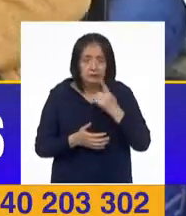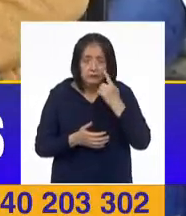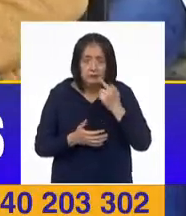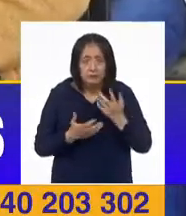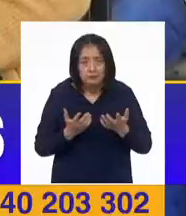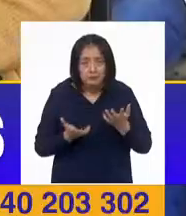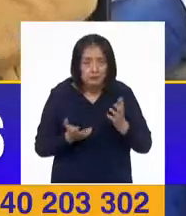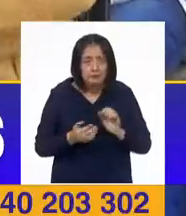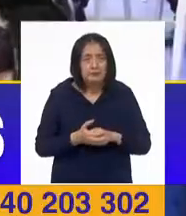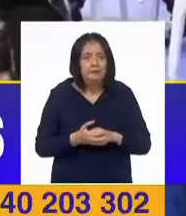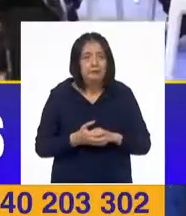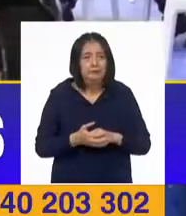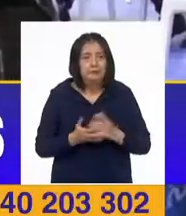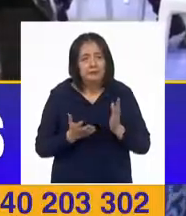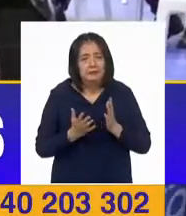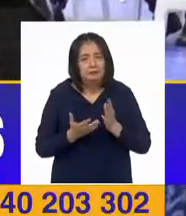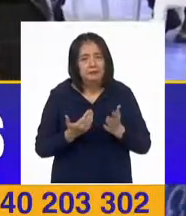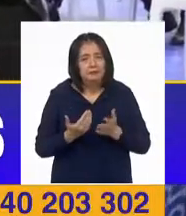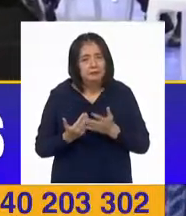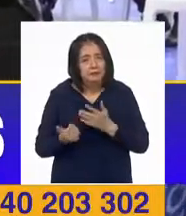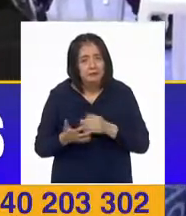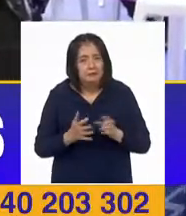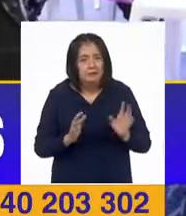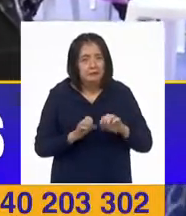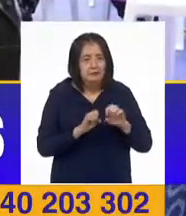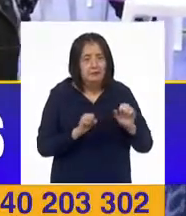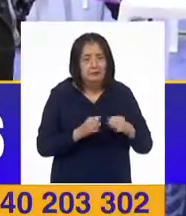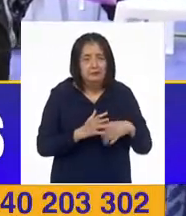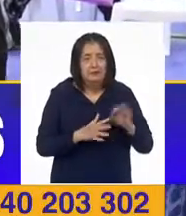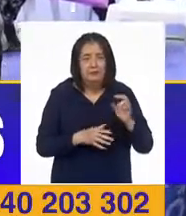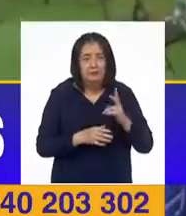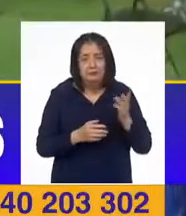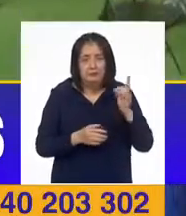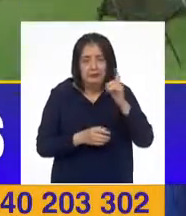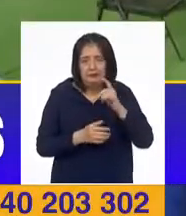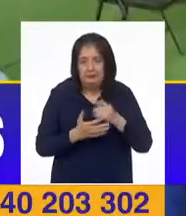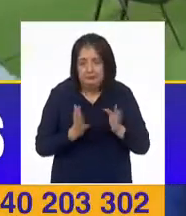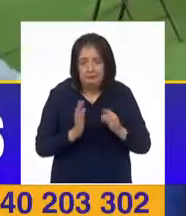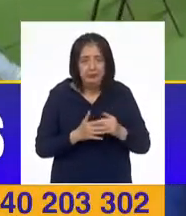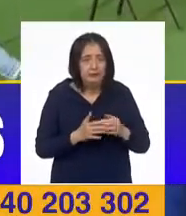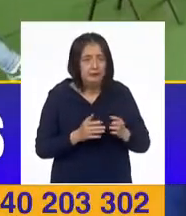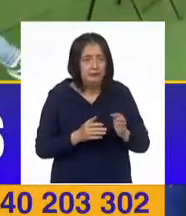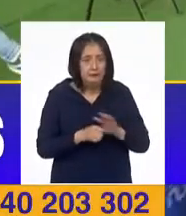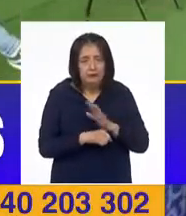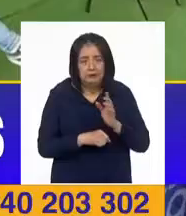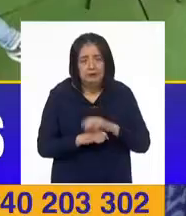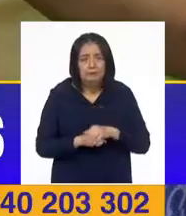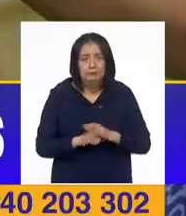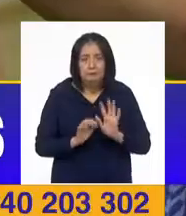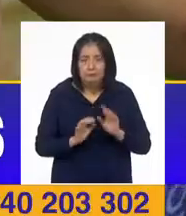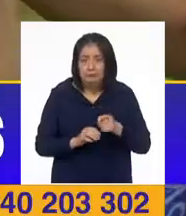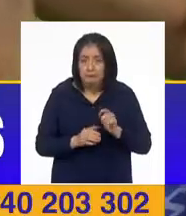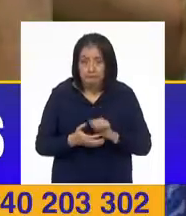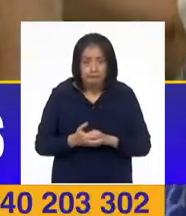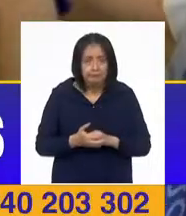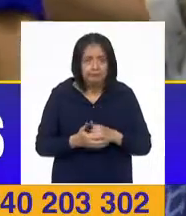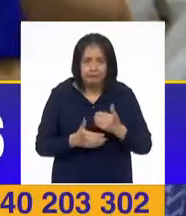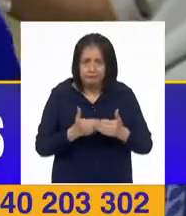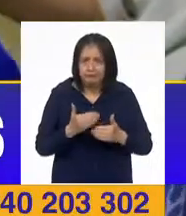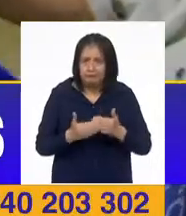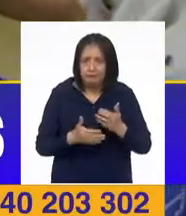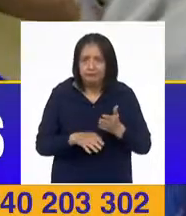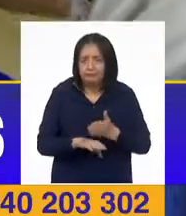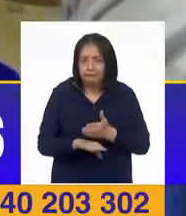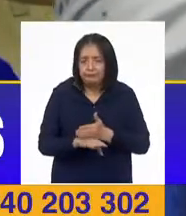más simples, ¿no? Las mujeres tienen un sistema hormonal más complejo. Correcto. ¿No? Ahora, esto se va determinando con